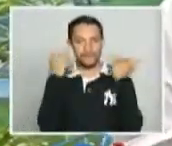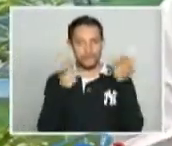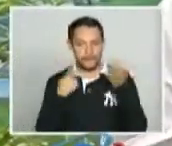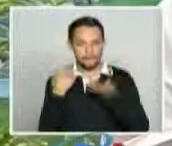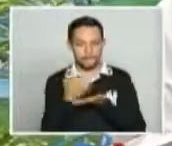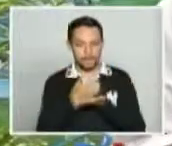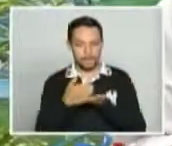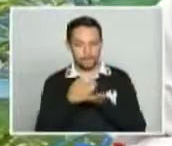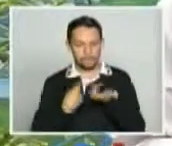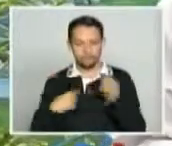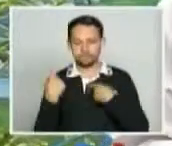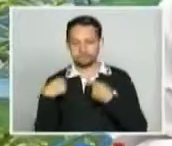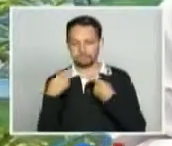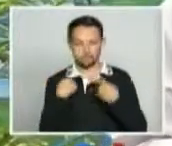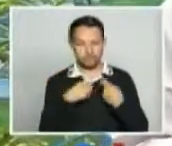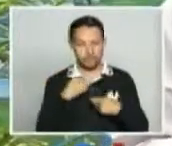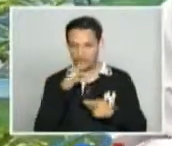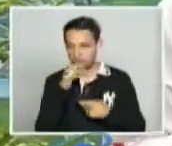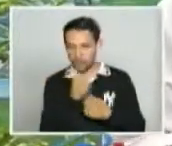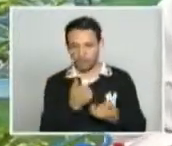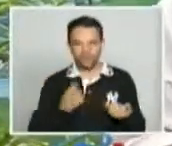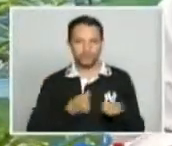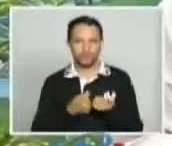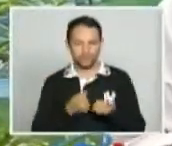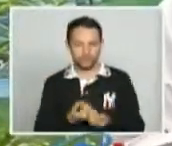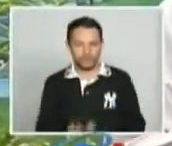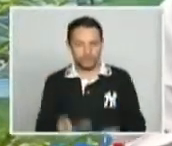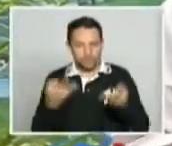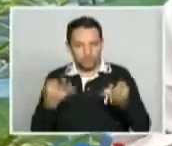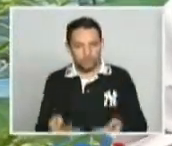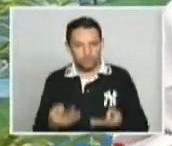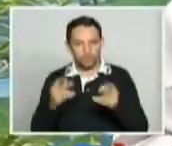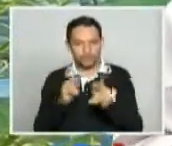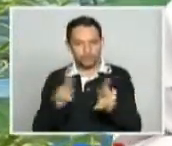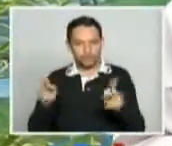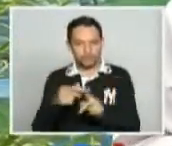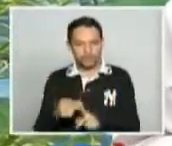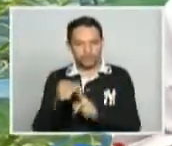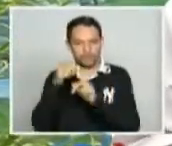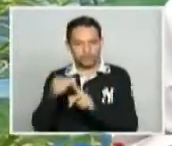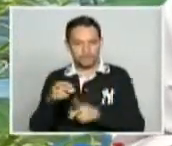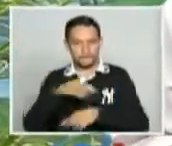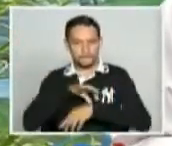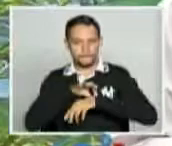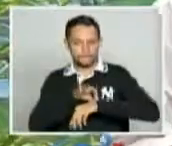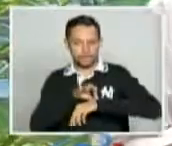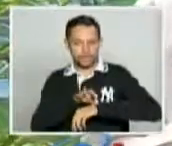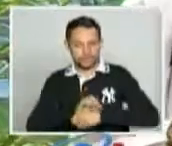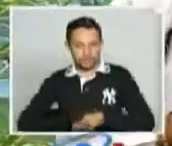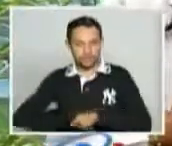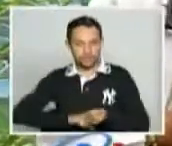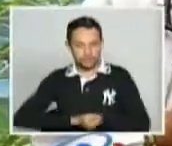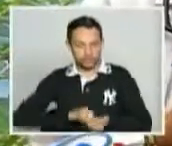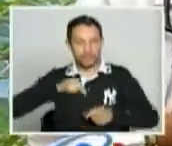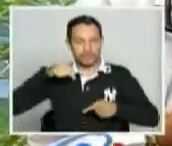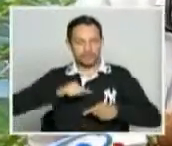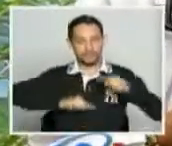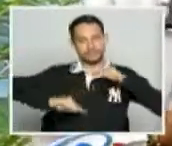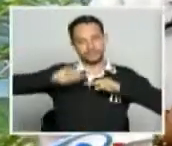ni es un programa de medicina alternativa, es un programa donde todas las especialidades médicas nos apoyan en este